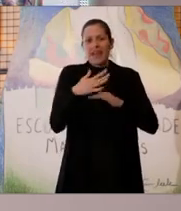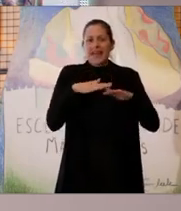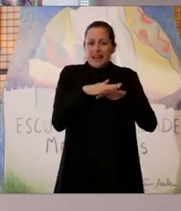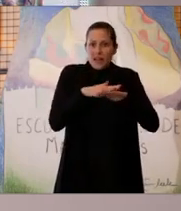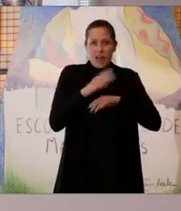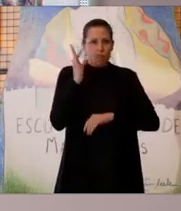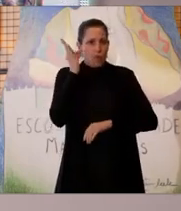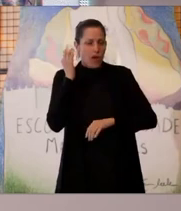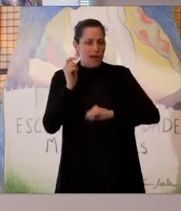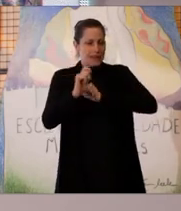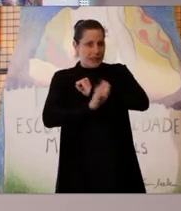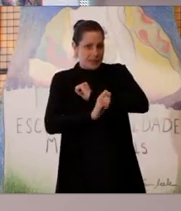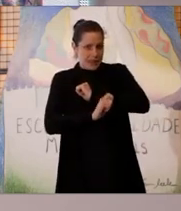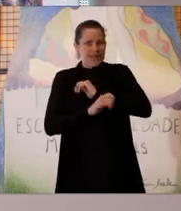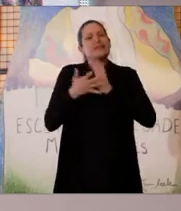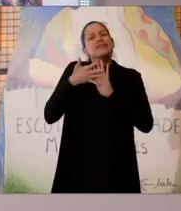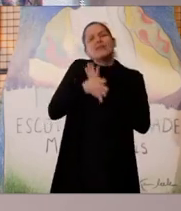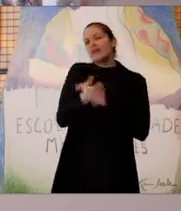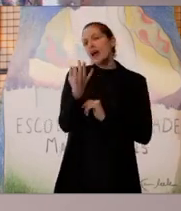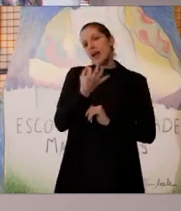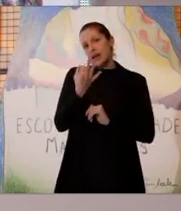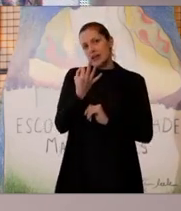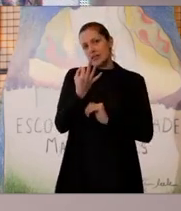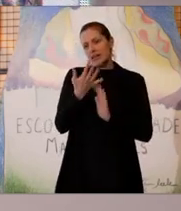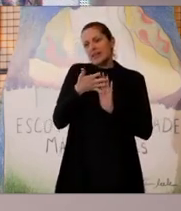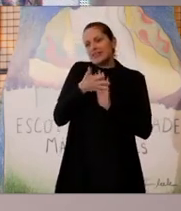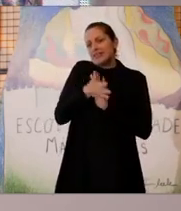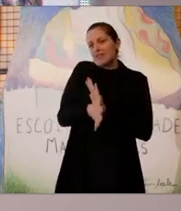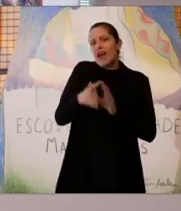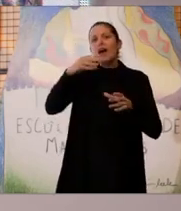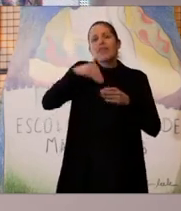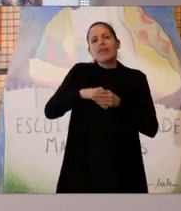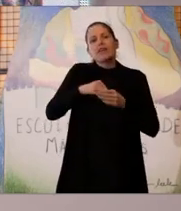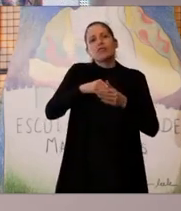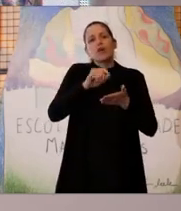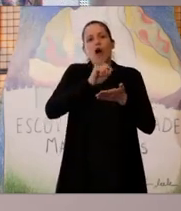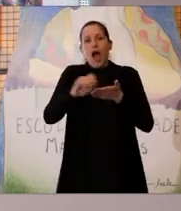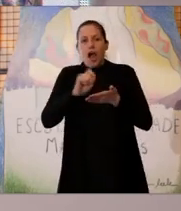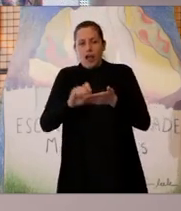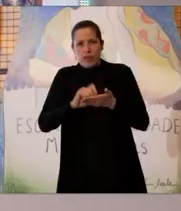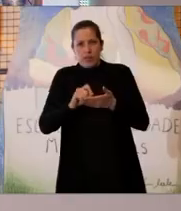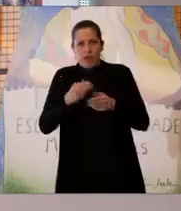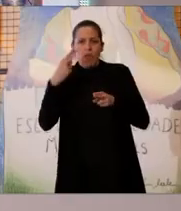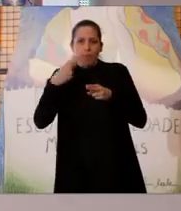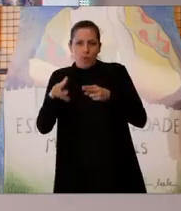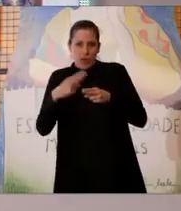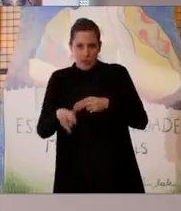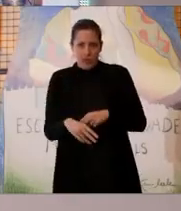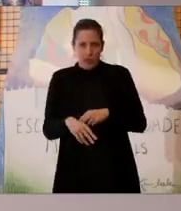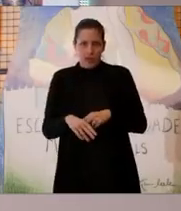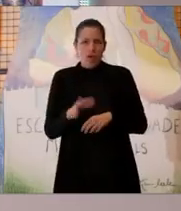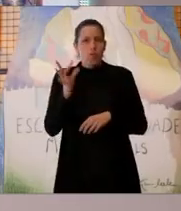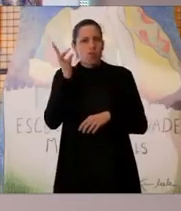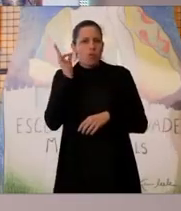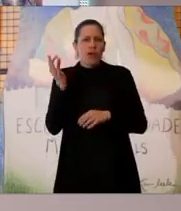estratégicas lo que quiere decir es en torno a una agenda política en todo una agenda política alianzas de mujeres